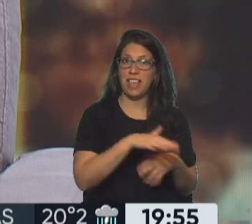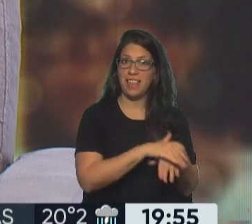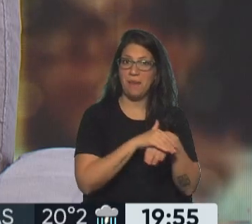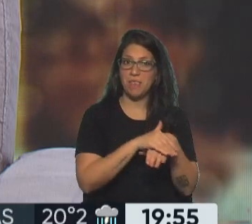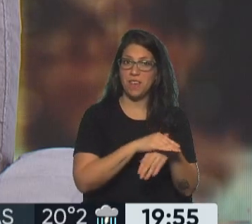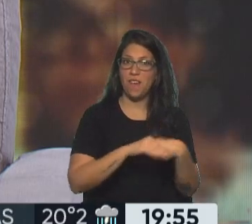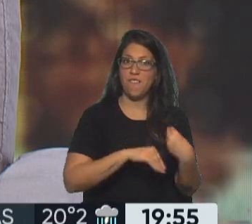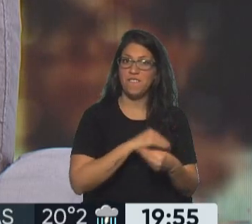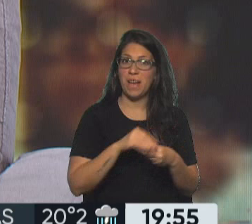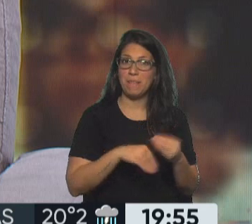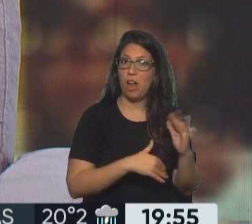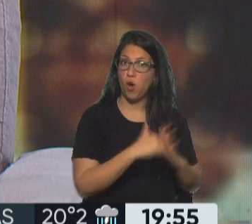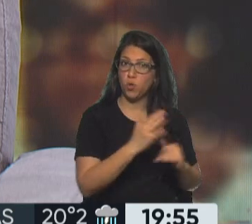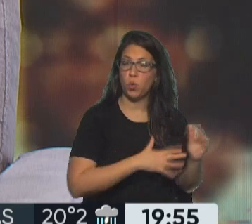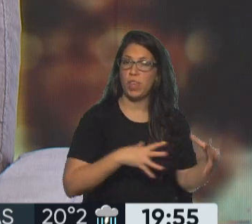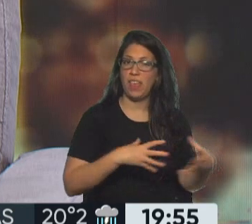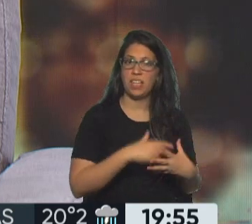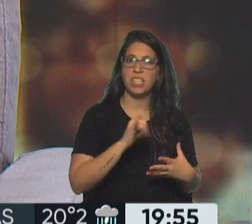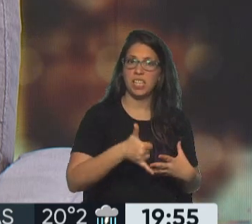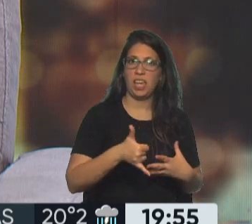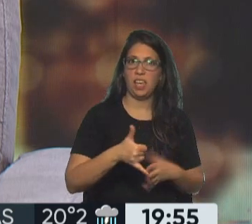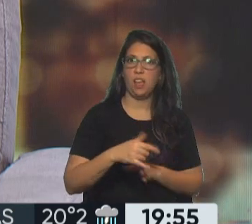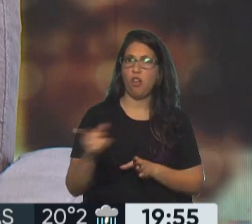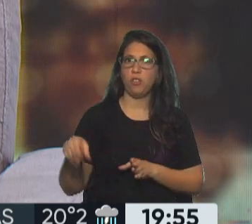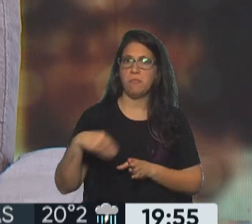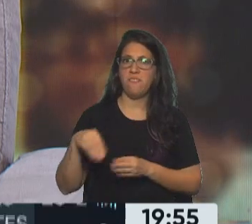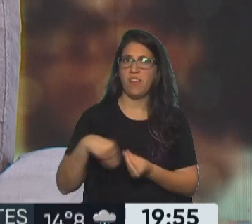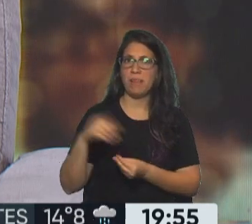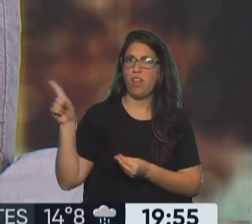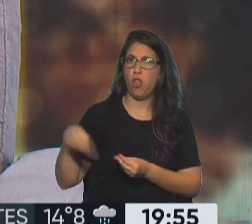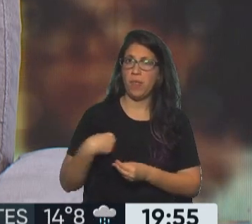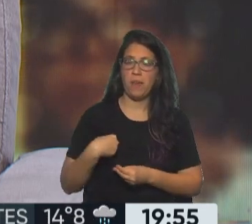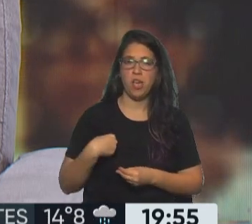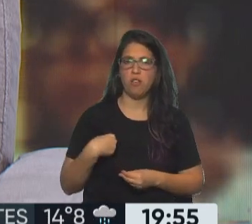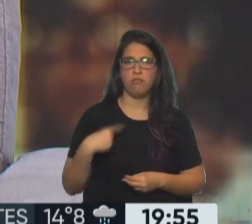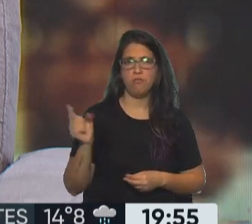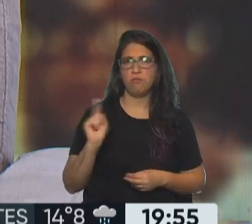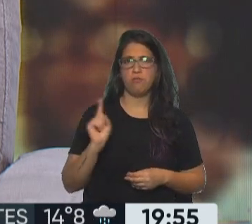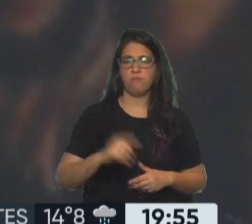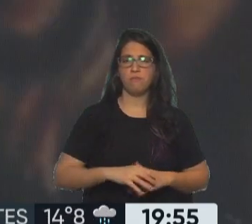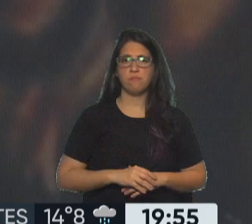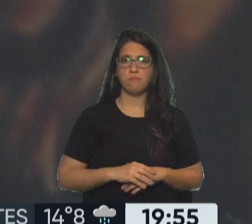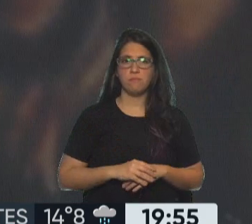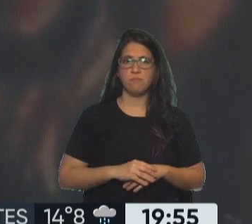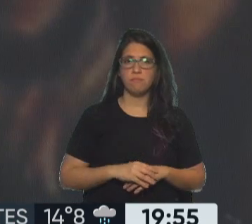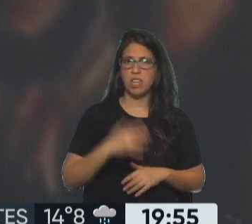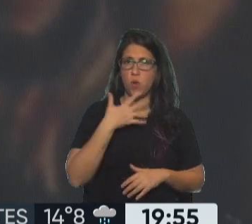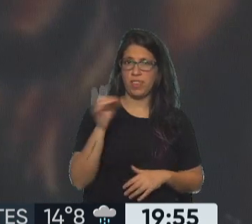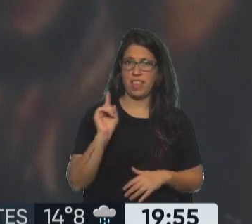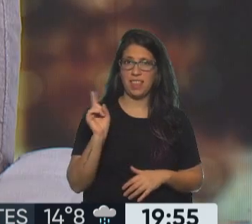y de familia construida, sí. En el marco de mi familia de origen, la verdad que no. Y no